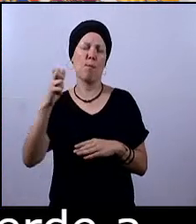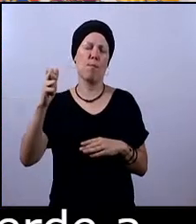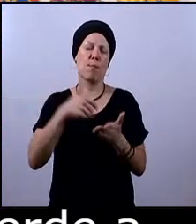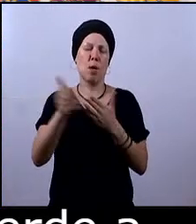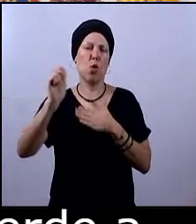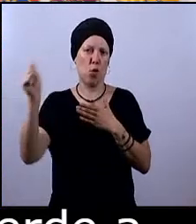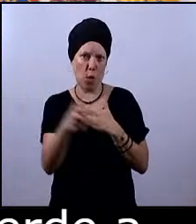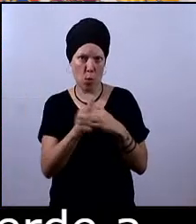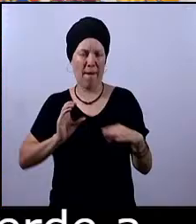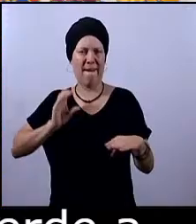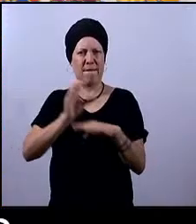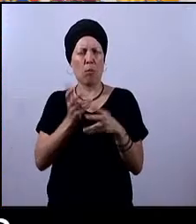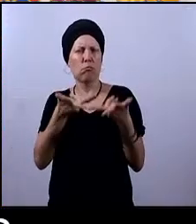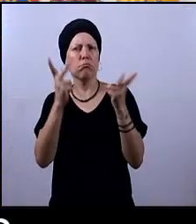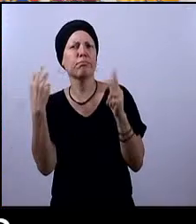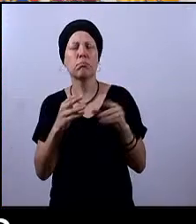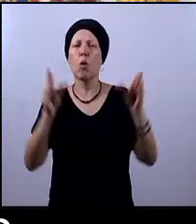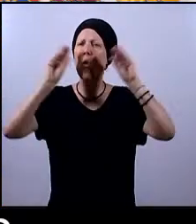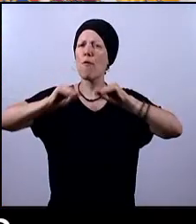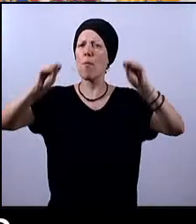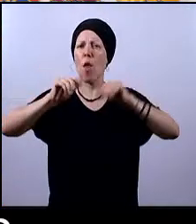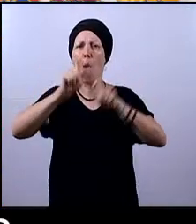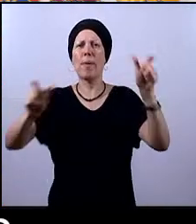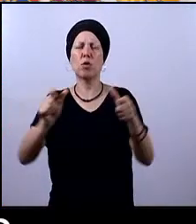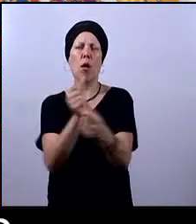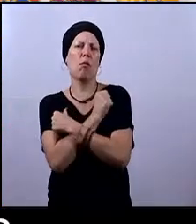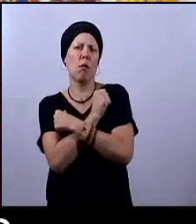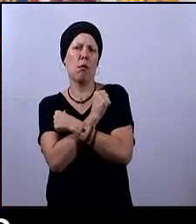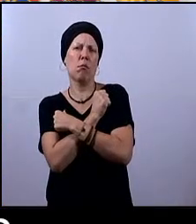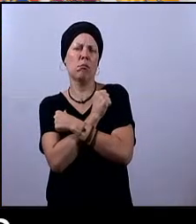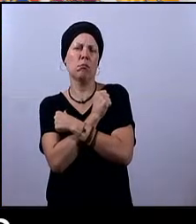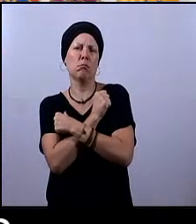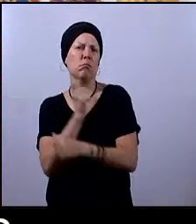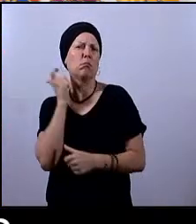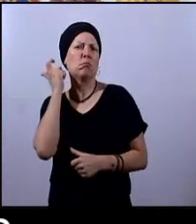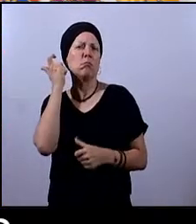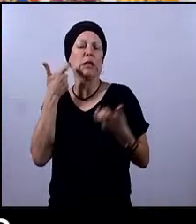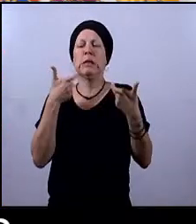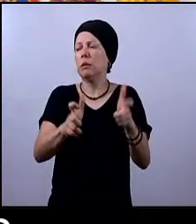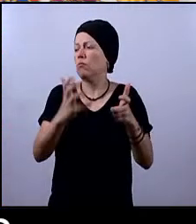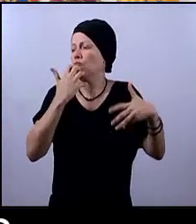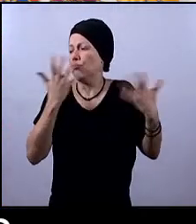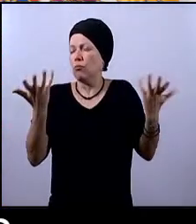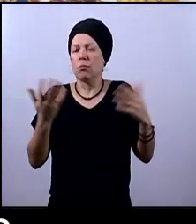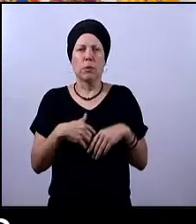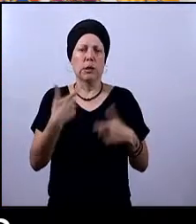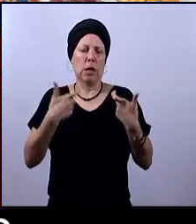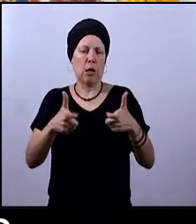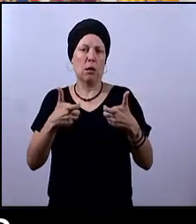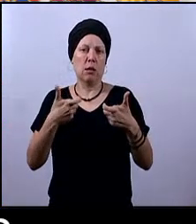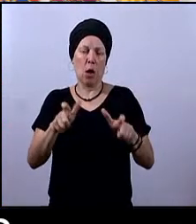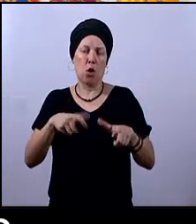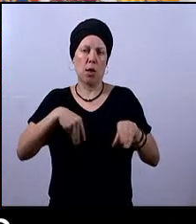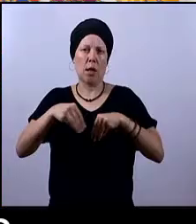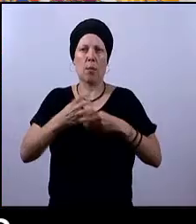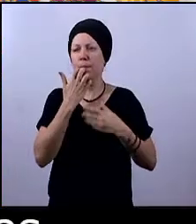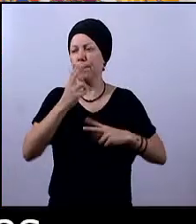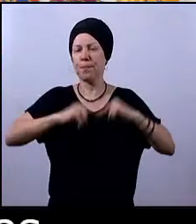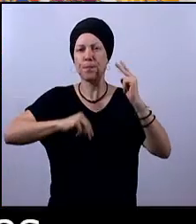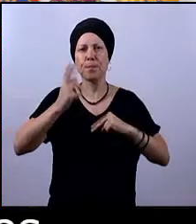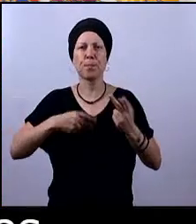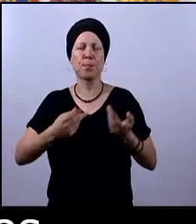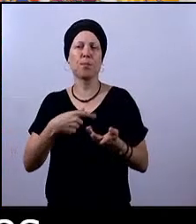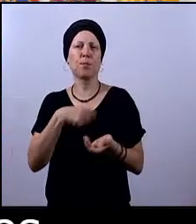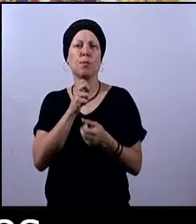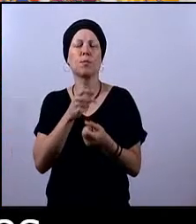euros, que permitirá formar a personas desempleadas en sectores que son estratégicos, como la construcción, la